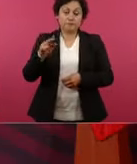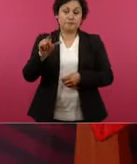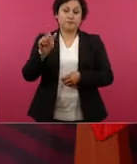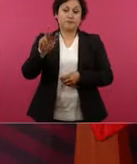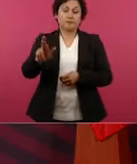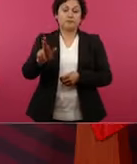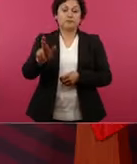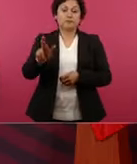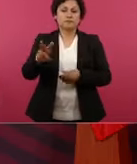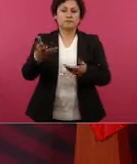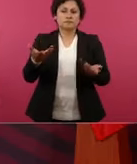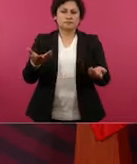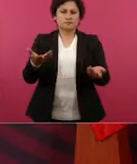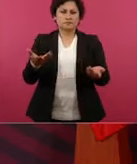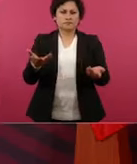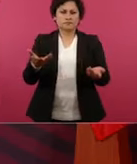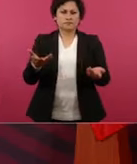Nada más. Es